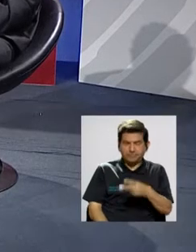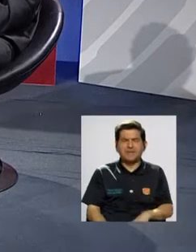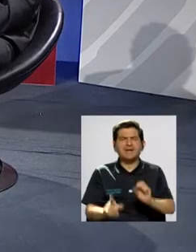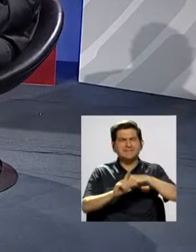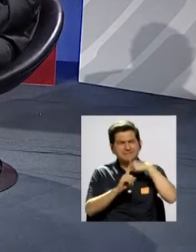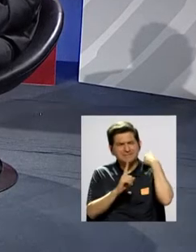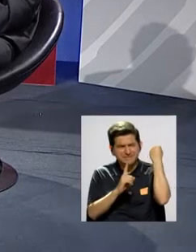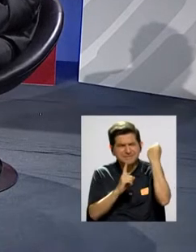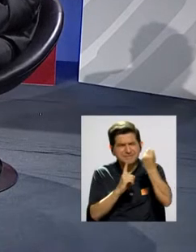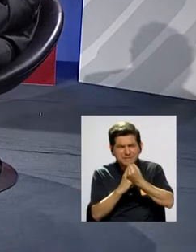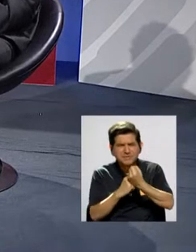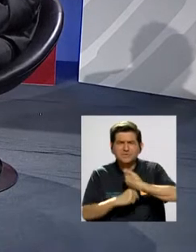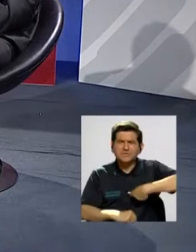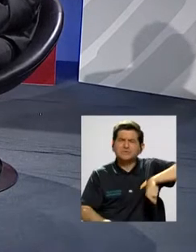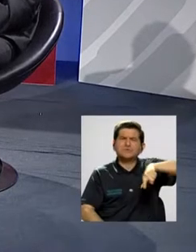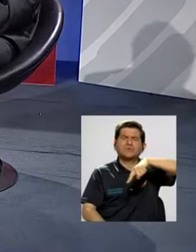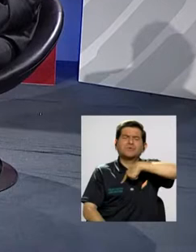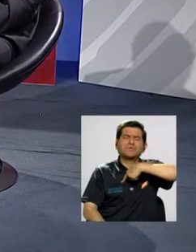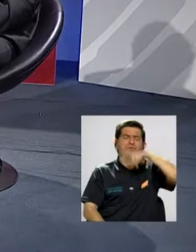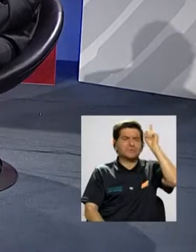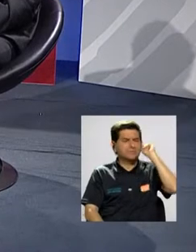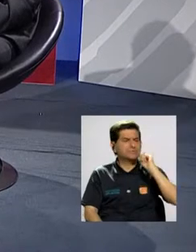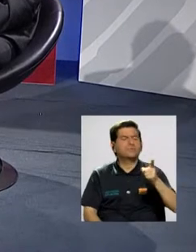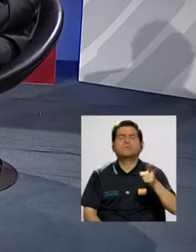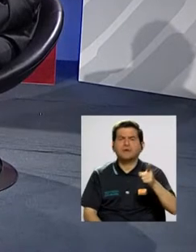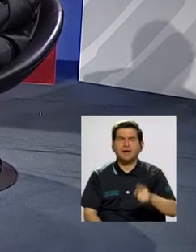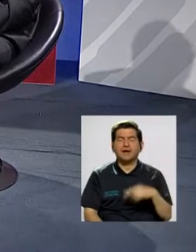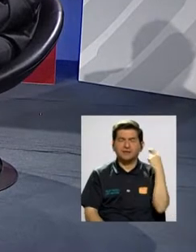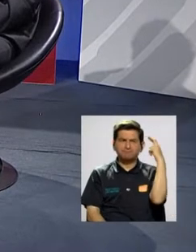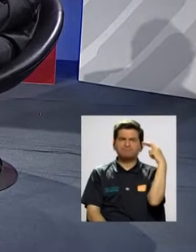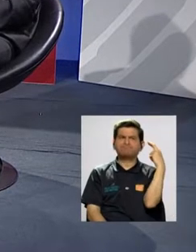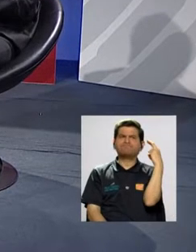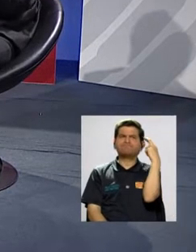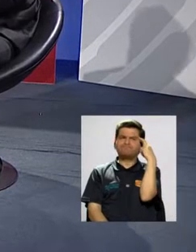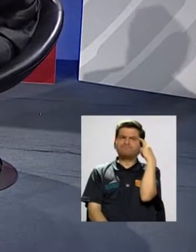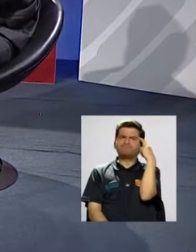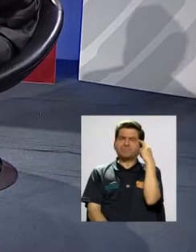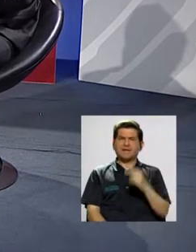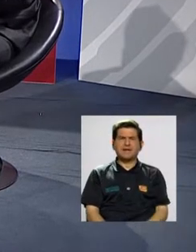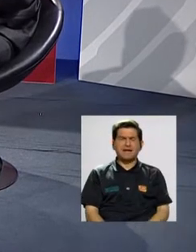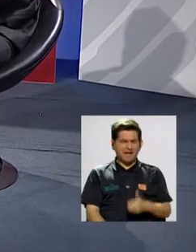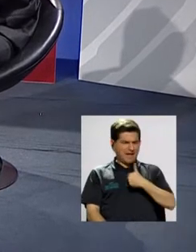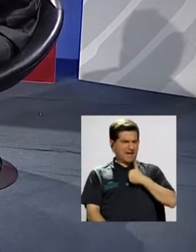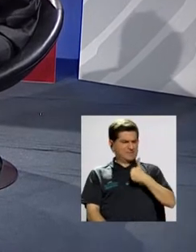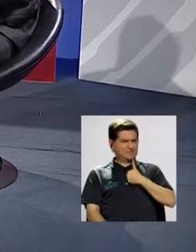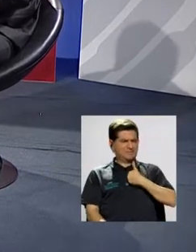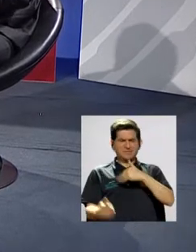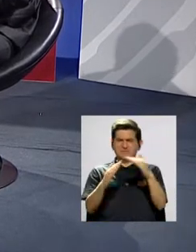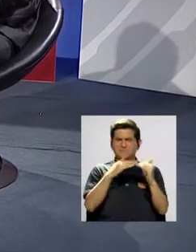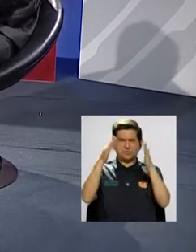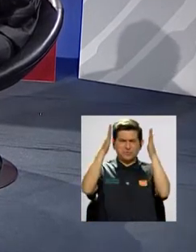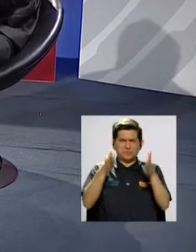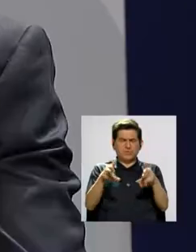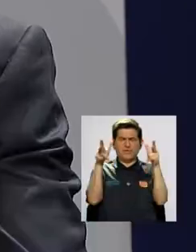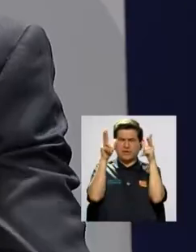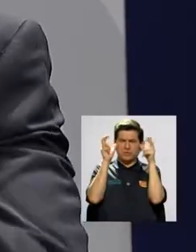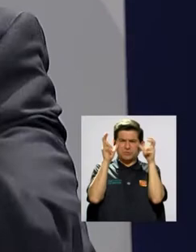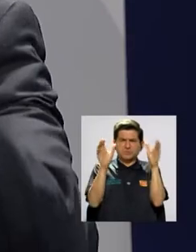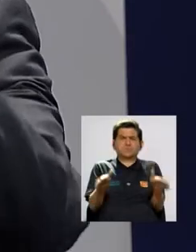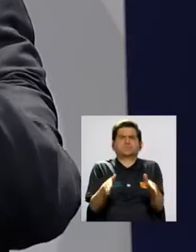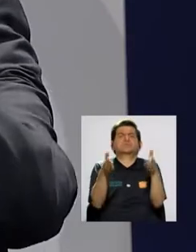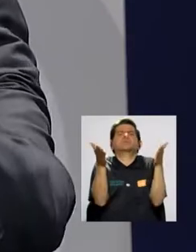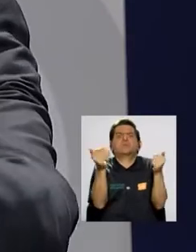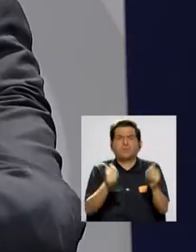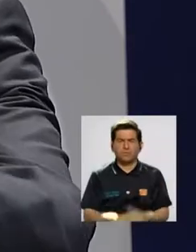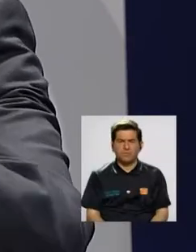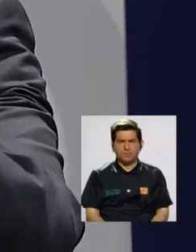punto que nos obliga a reflexionar sobre cómo nos autopercibimos como ciudadanías. Porque